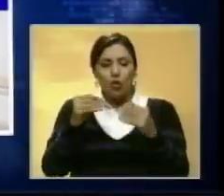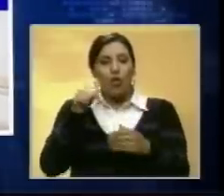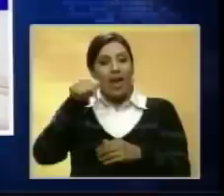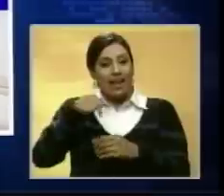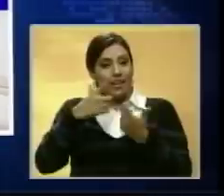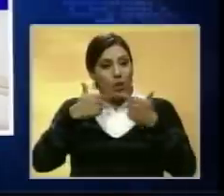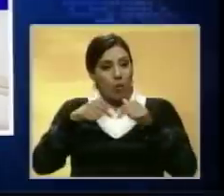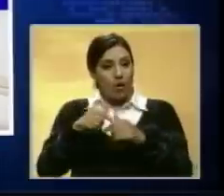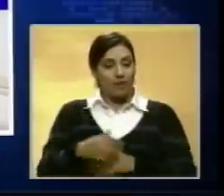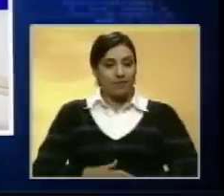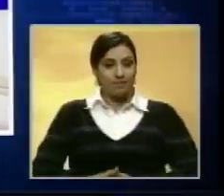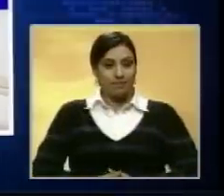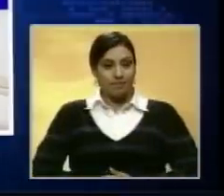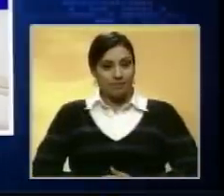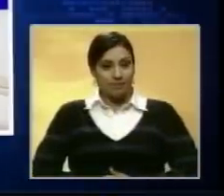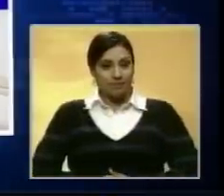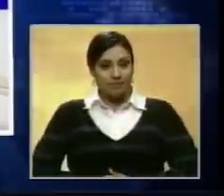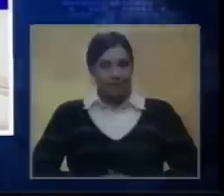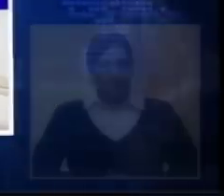en el estudio con nosotros.